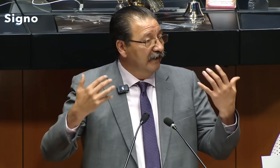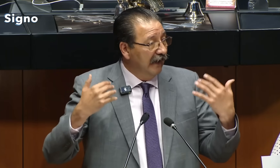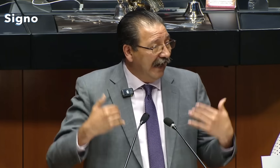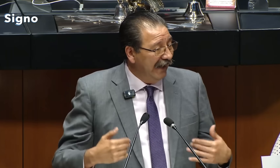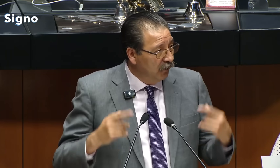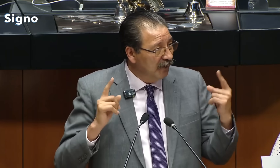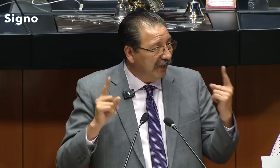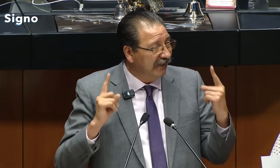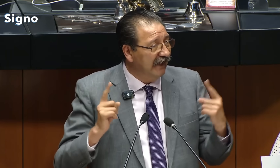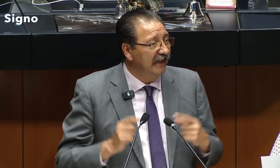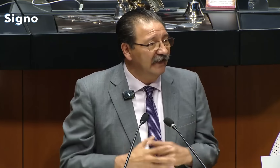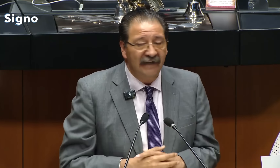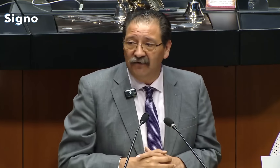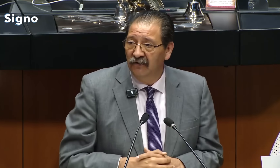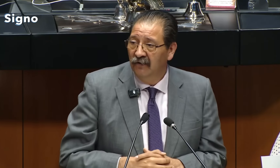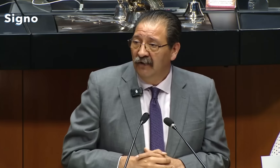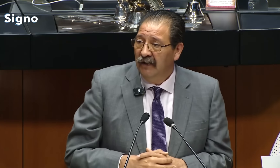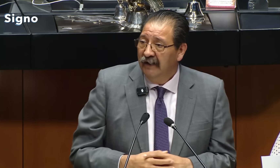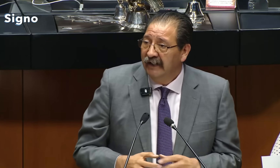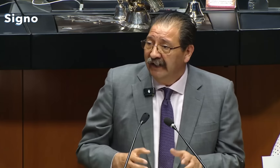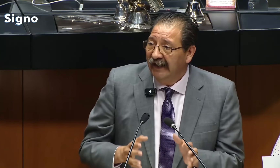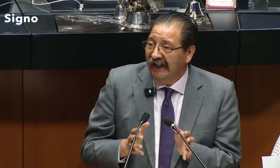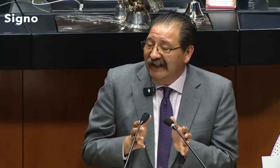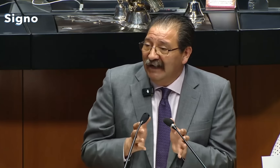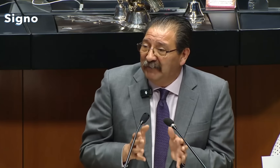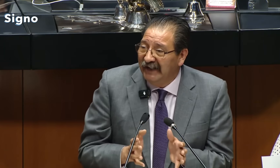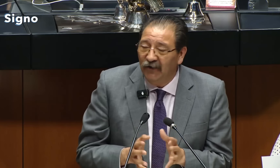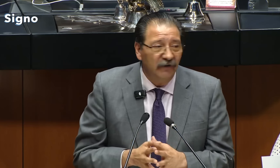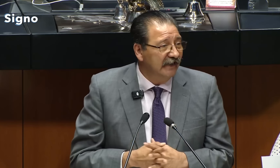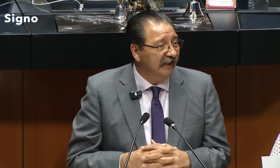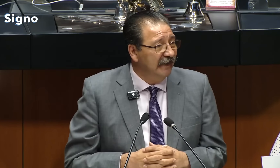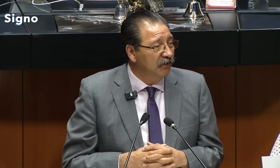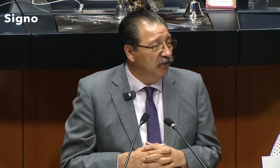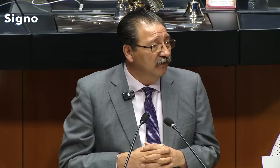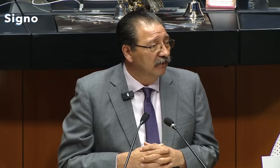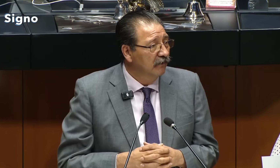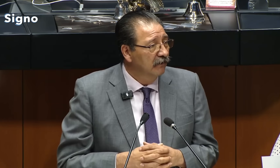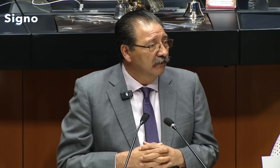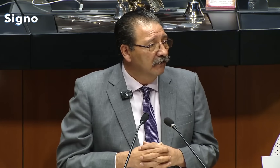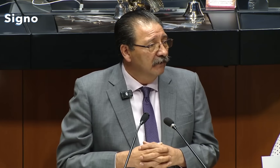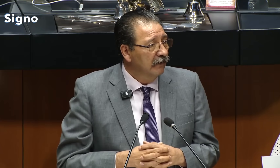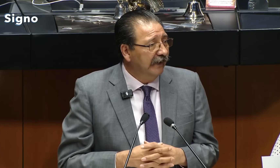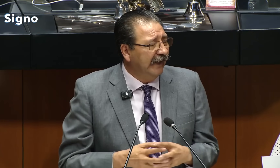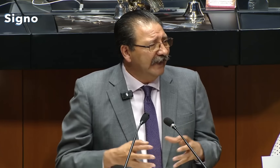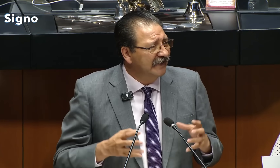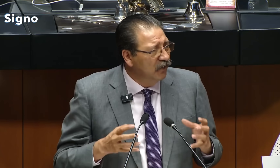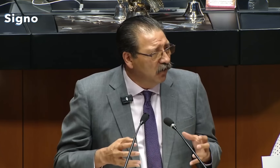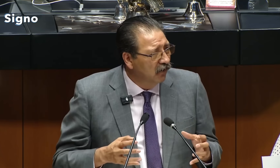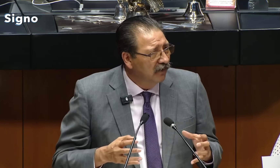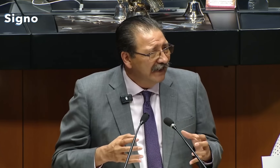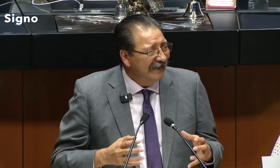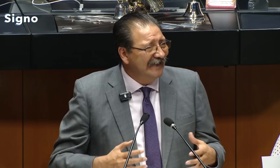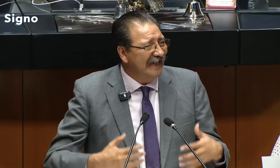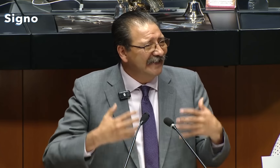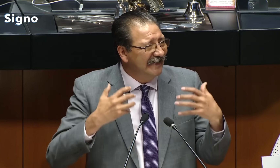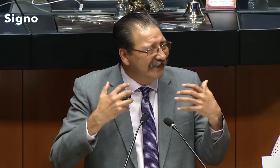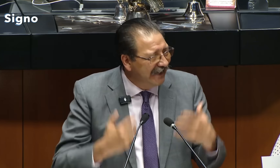Y nomás para que tengan el dato, en el periodo de Zedillo